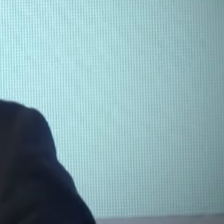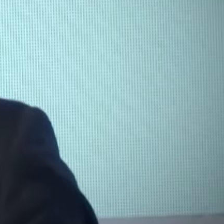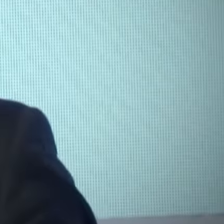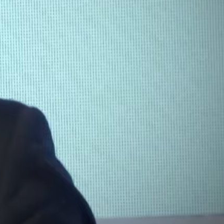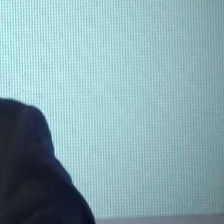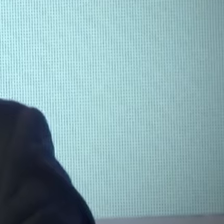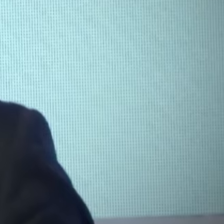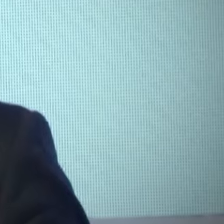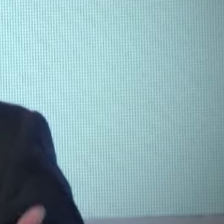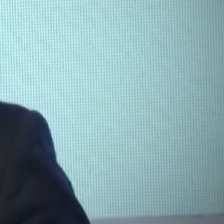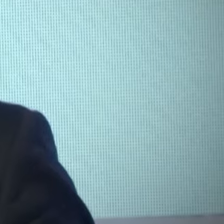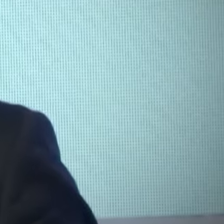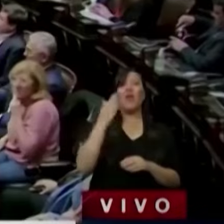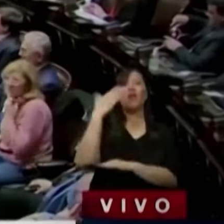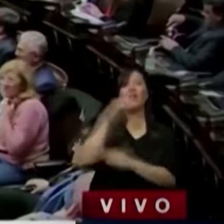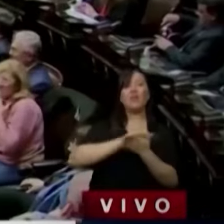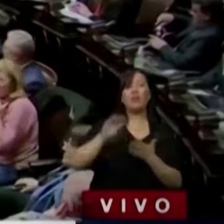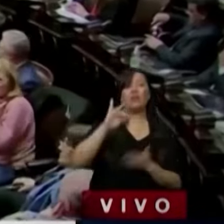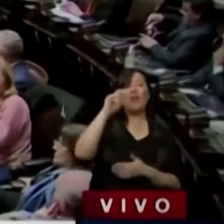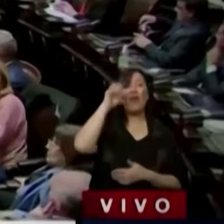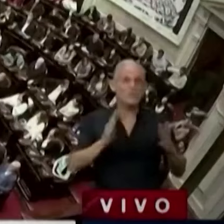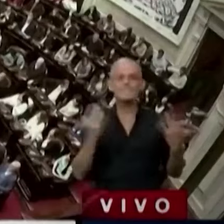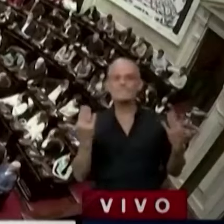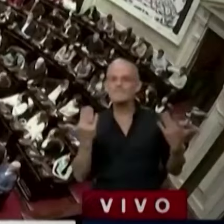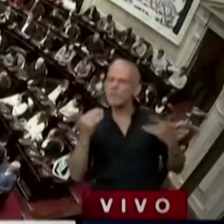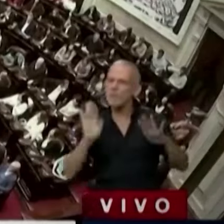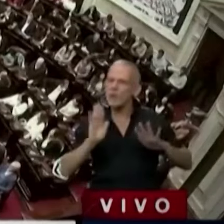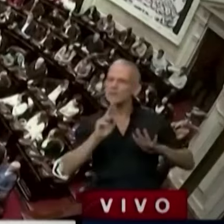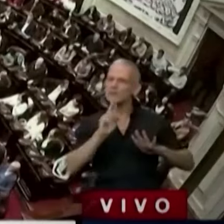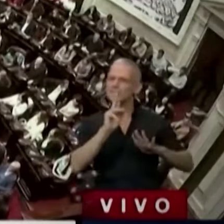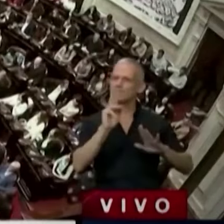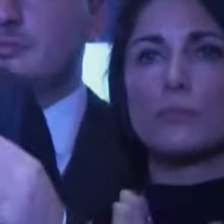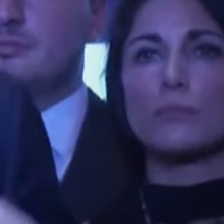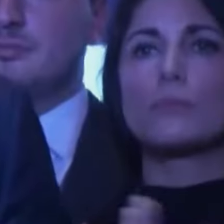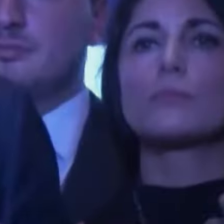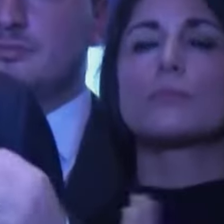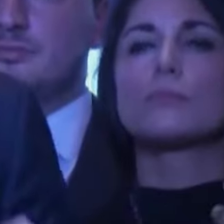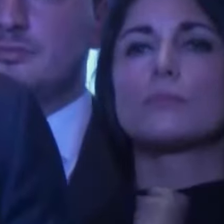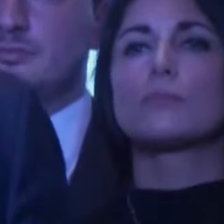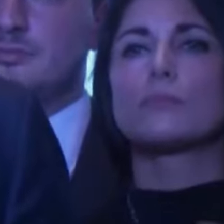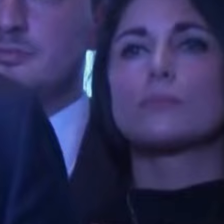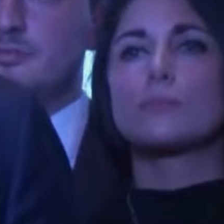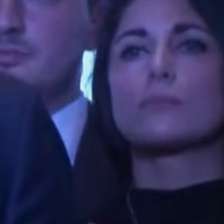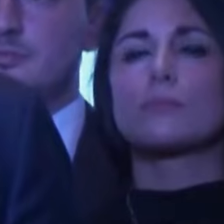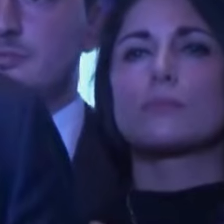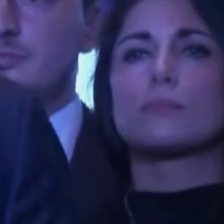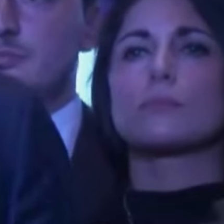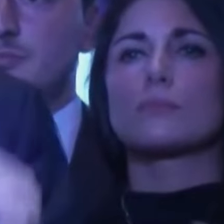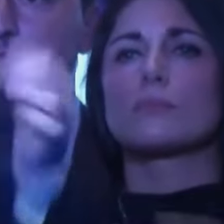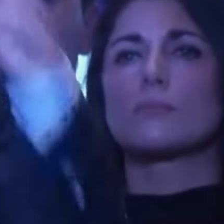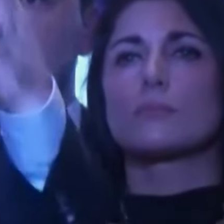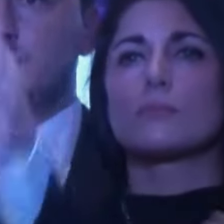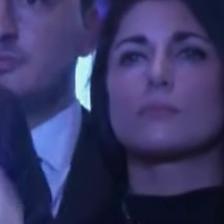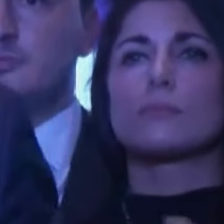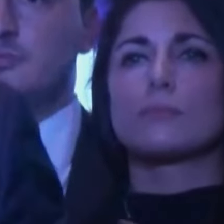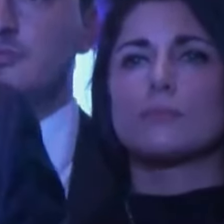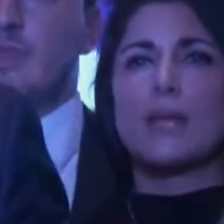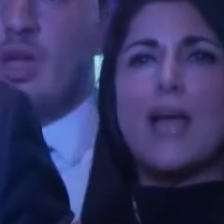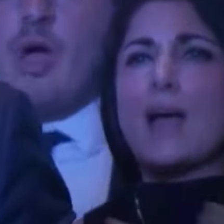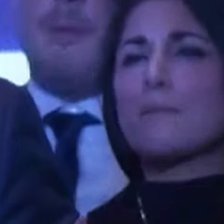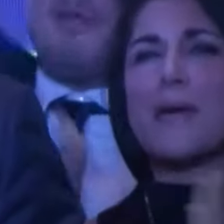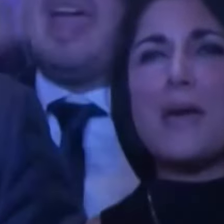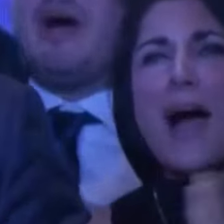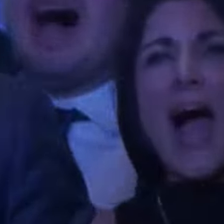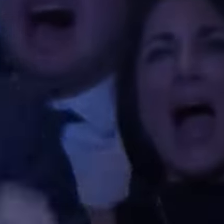primer enfrentamiento del gobierno de Javier Milei y su oposición, con mayoría parlamentaria a poco más de 50 días de su llegada a la Casa Rosada. ¡Viva la